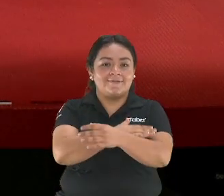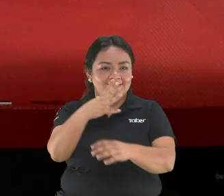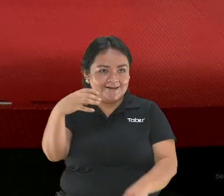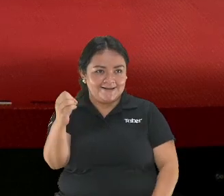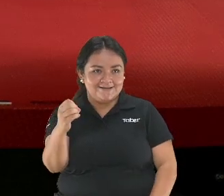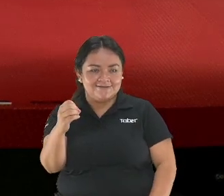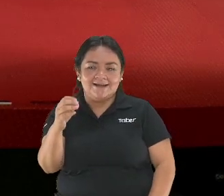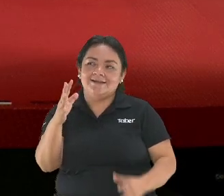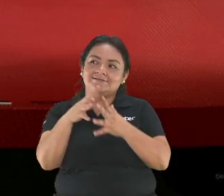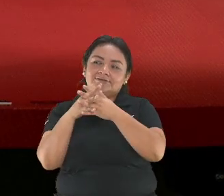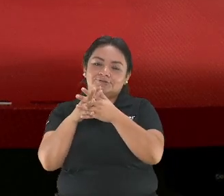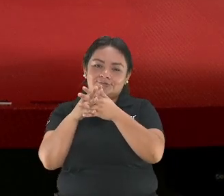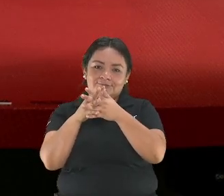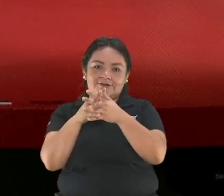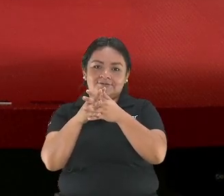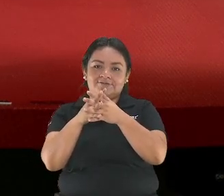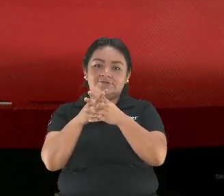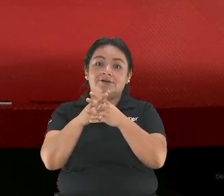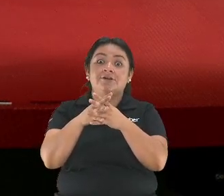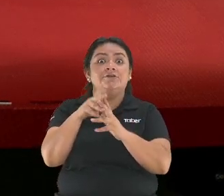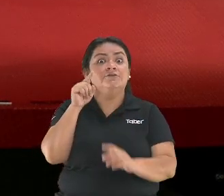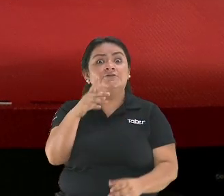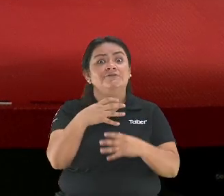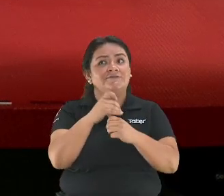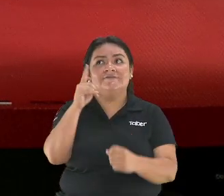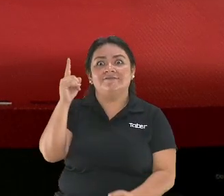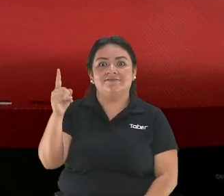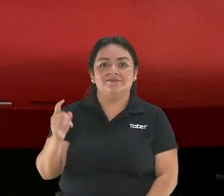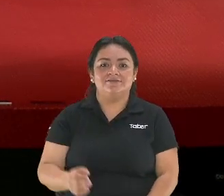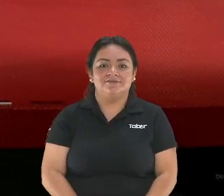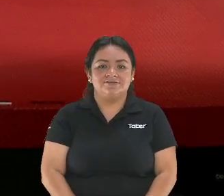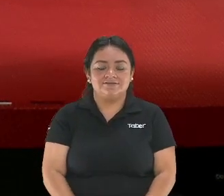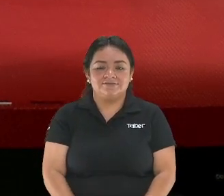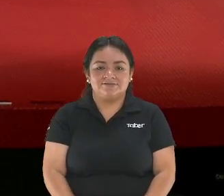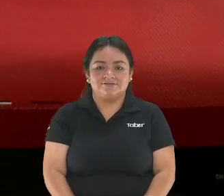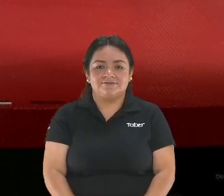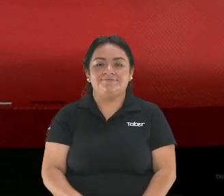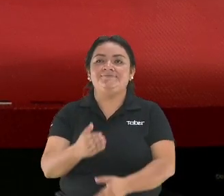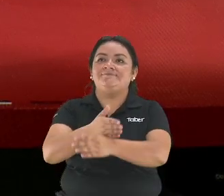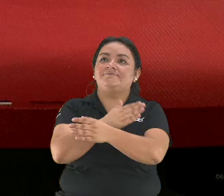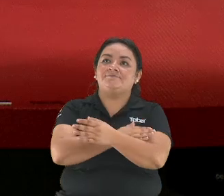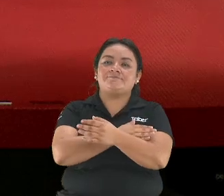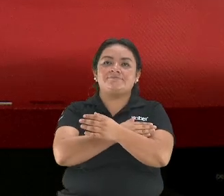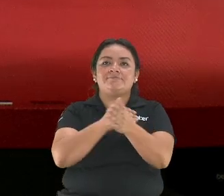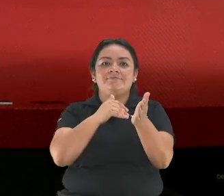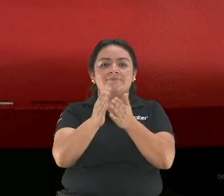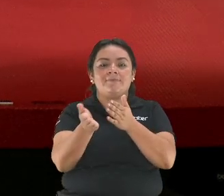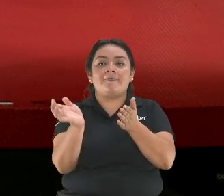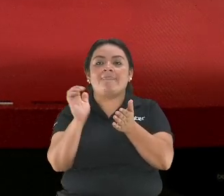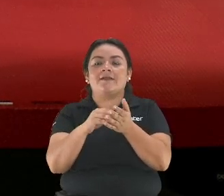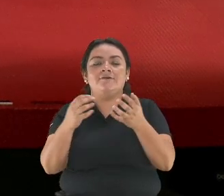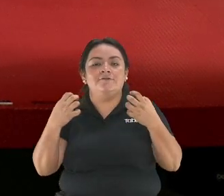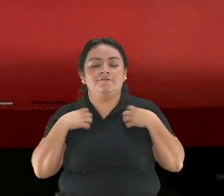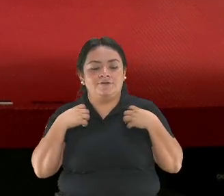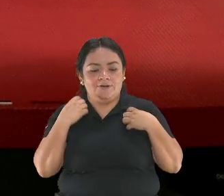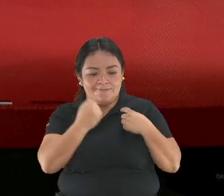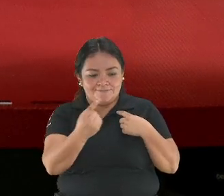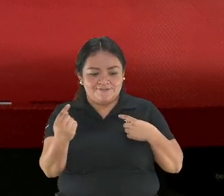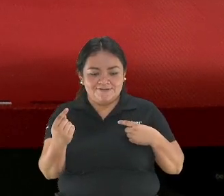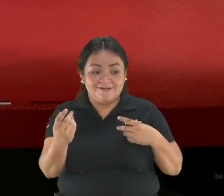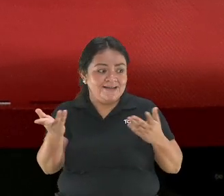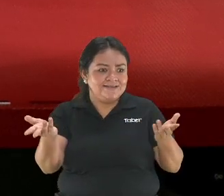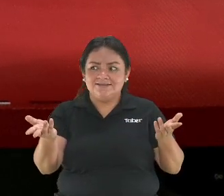mojado depende de él antes de reiniciar una nueva vida con otra persona que te está